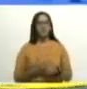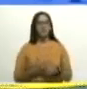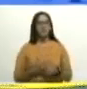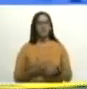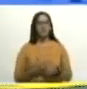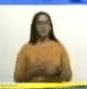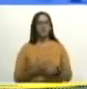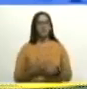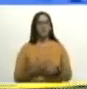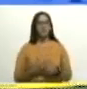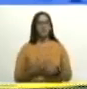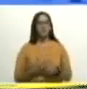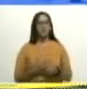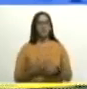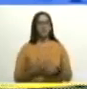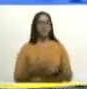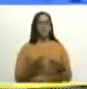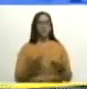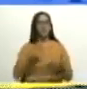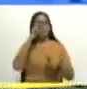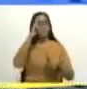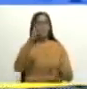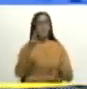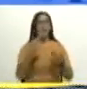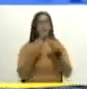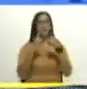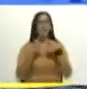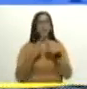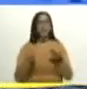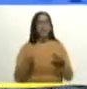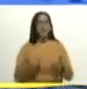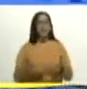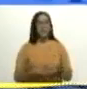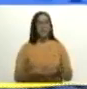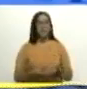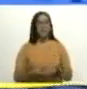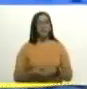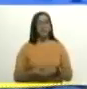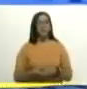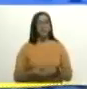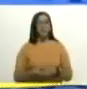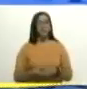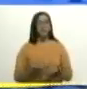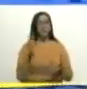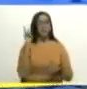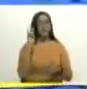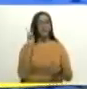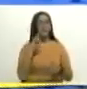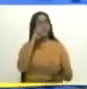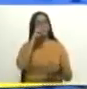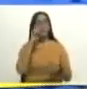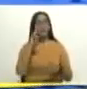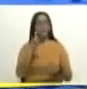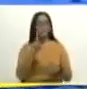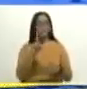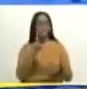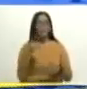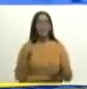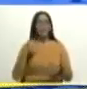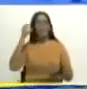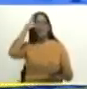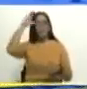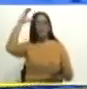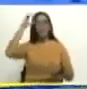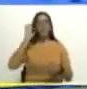de género, respetar la diversidad con que esta Venezuela del siglo XXI tiene capacidad